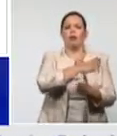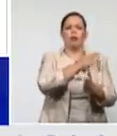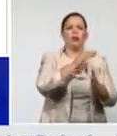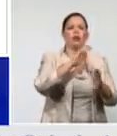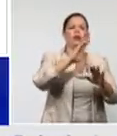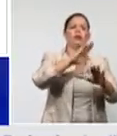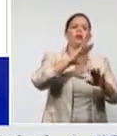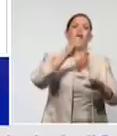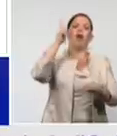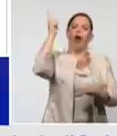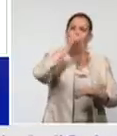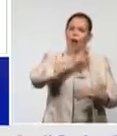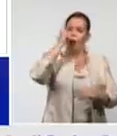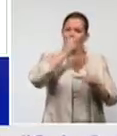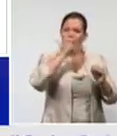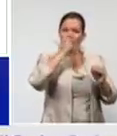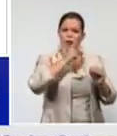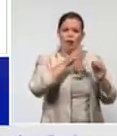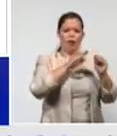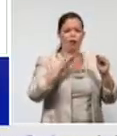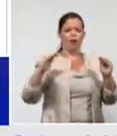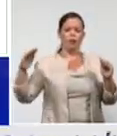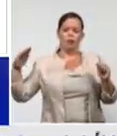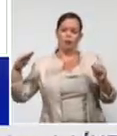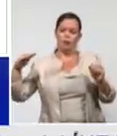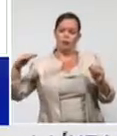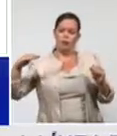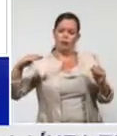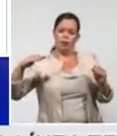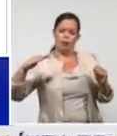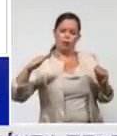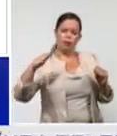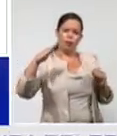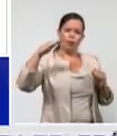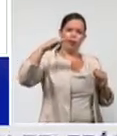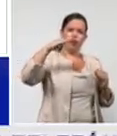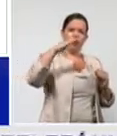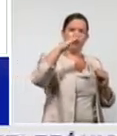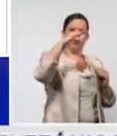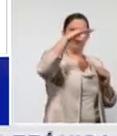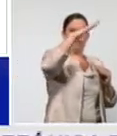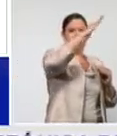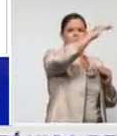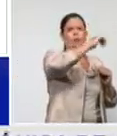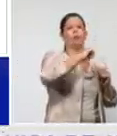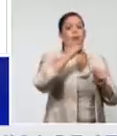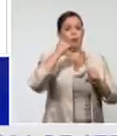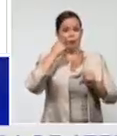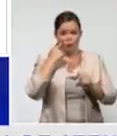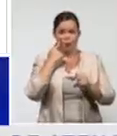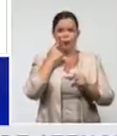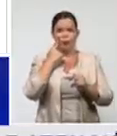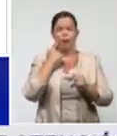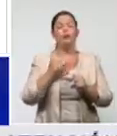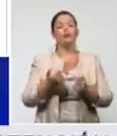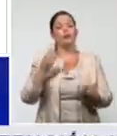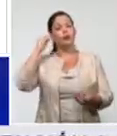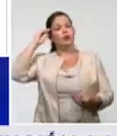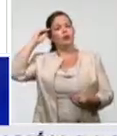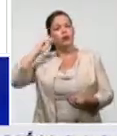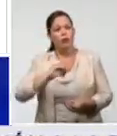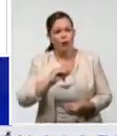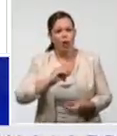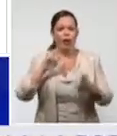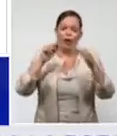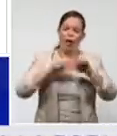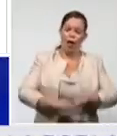empieza a subir, y como siempre digo, a pesar de que se conoce más de la